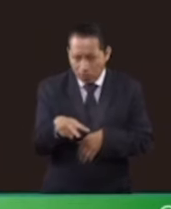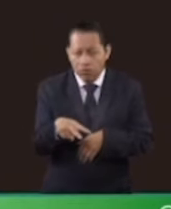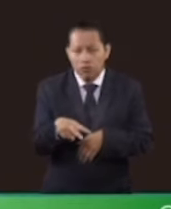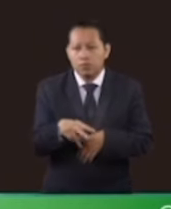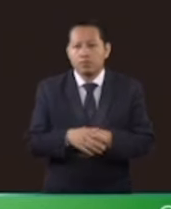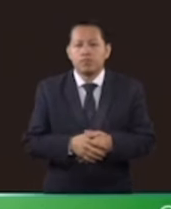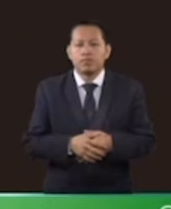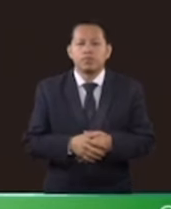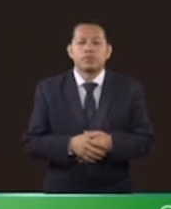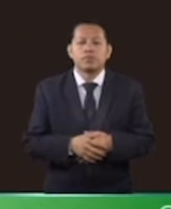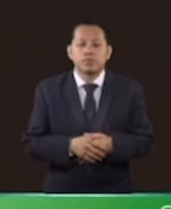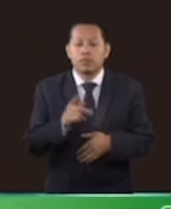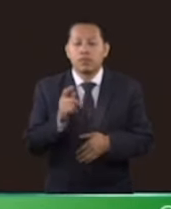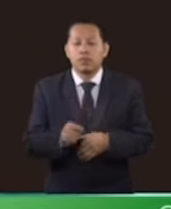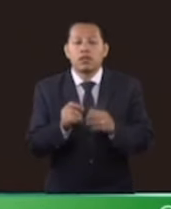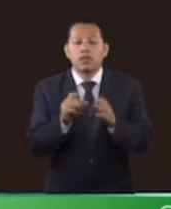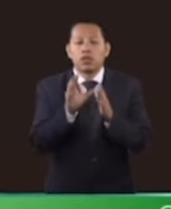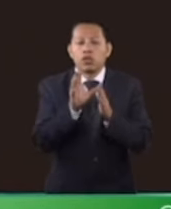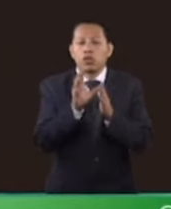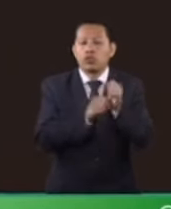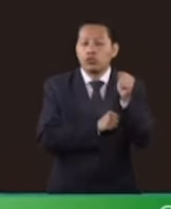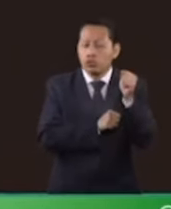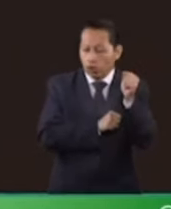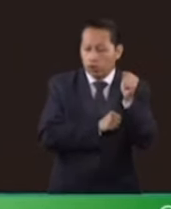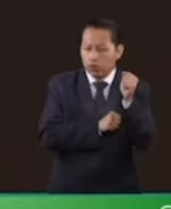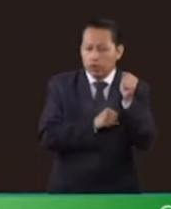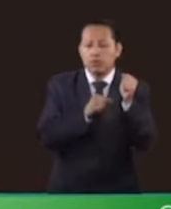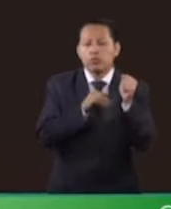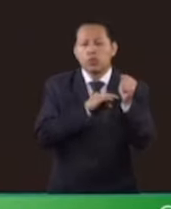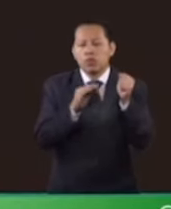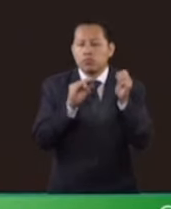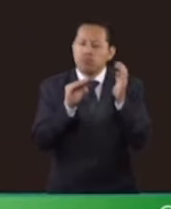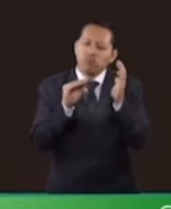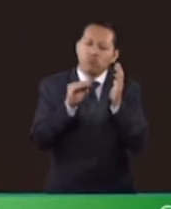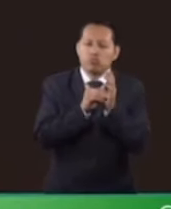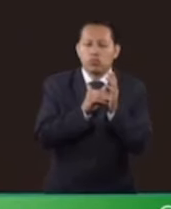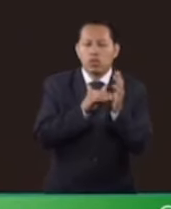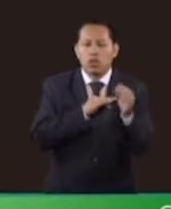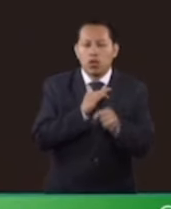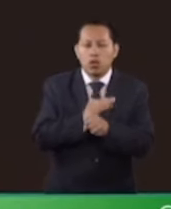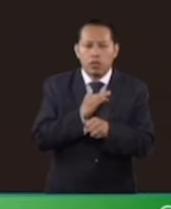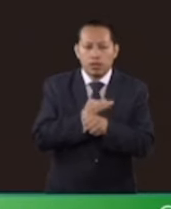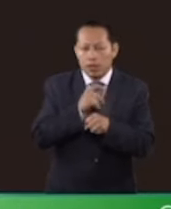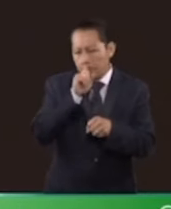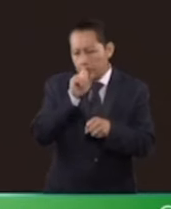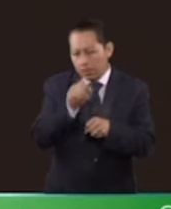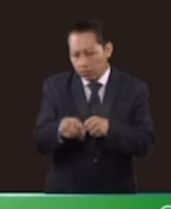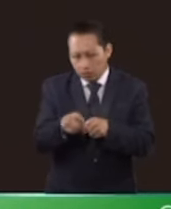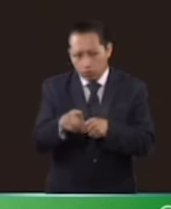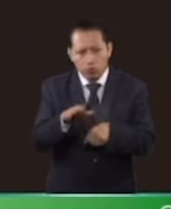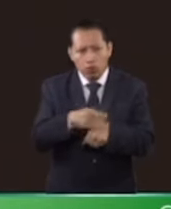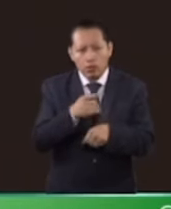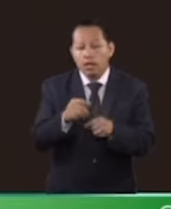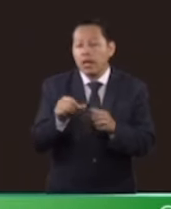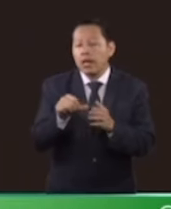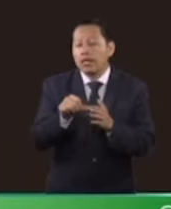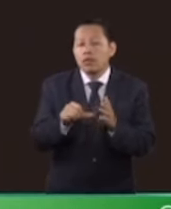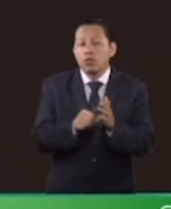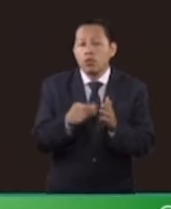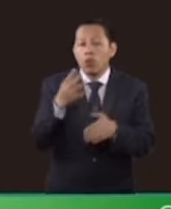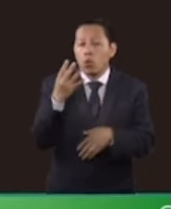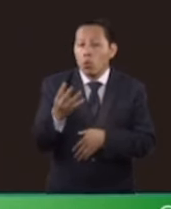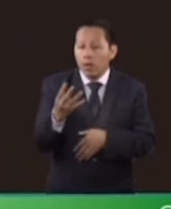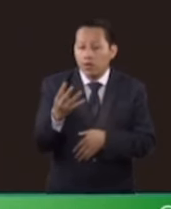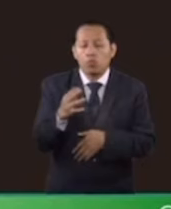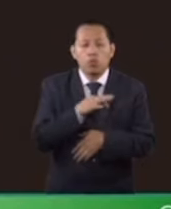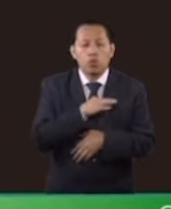mexicanos la Constitución contempla actualmente en su Artículo cuarto